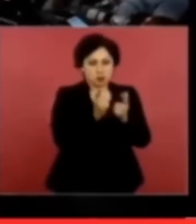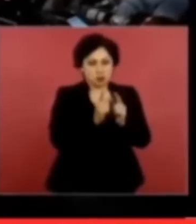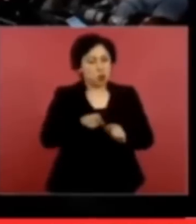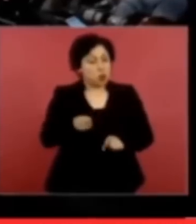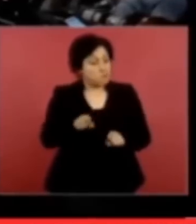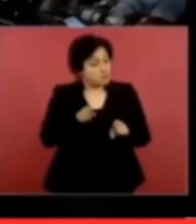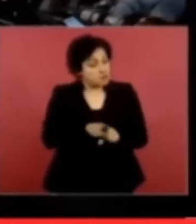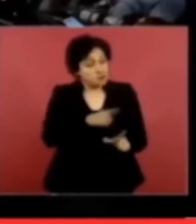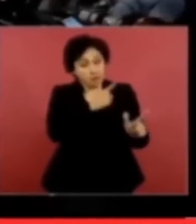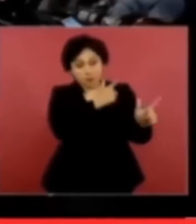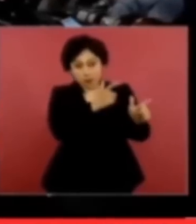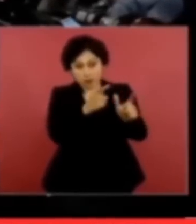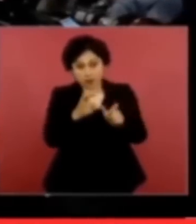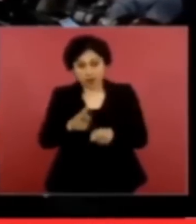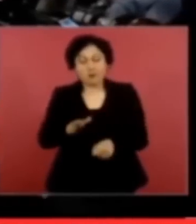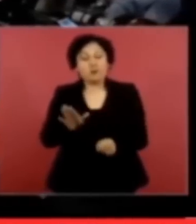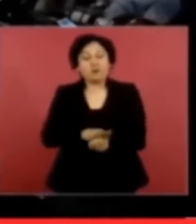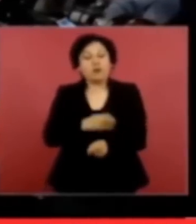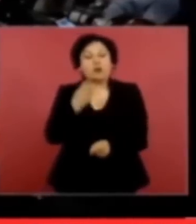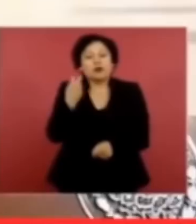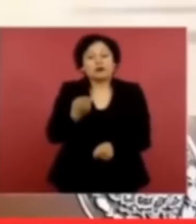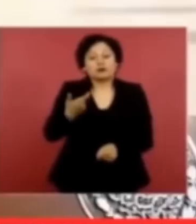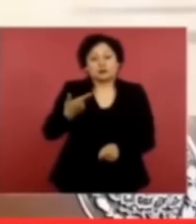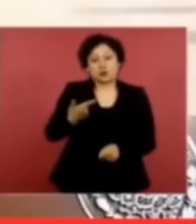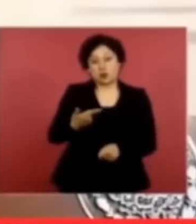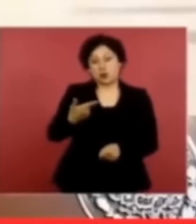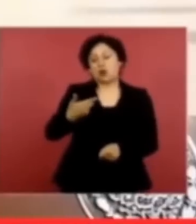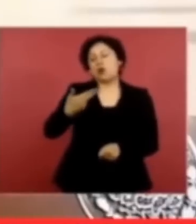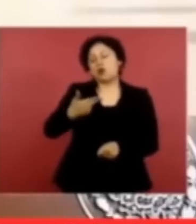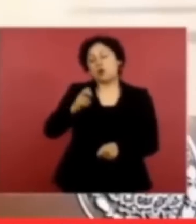Y a él lo escogió Huerta.